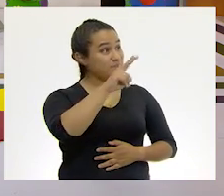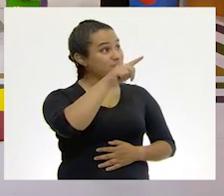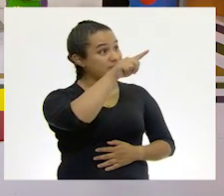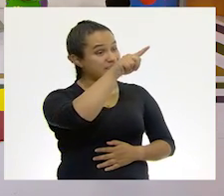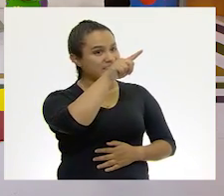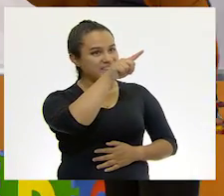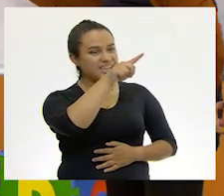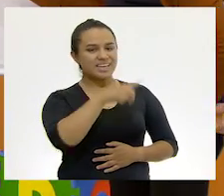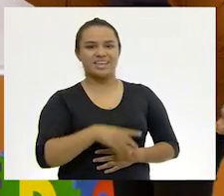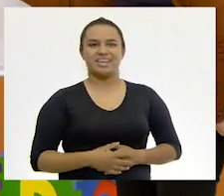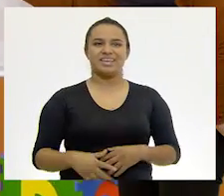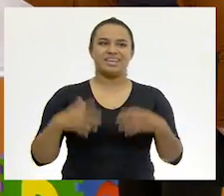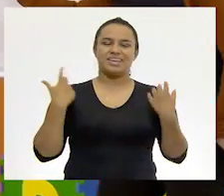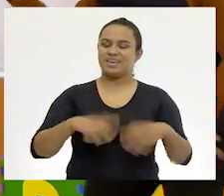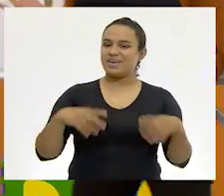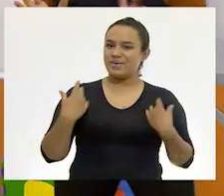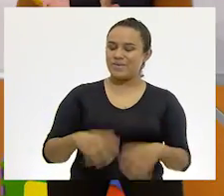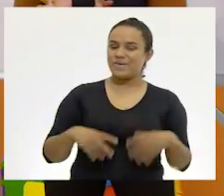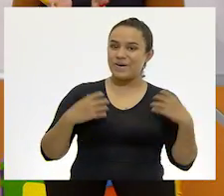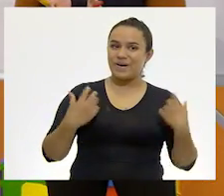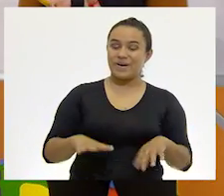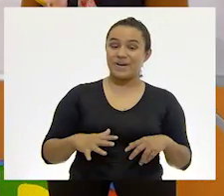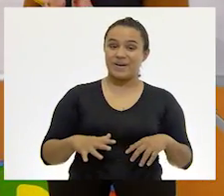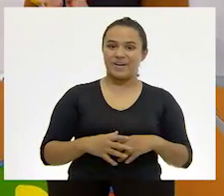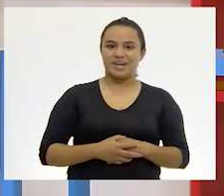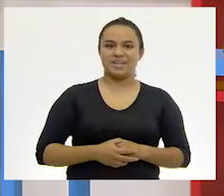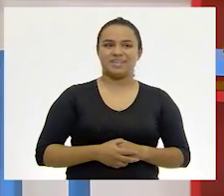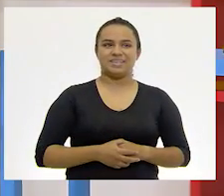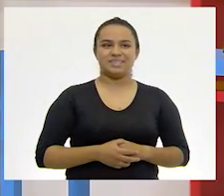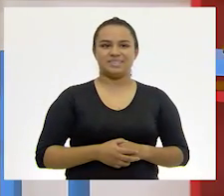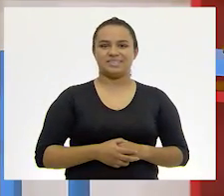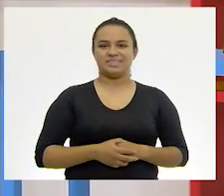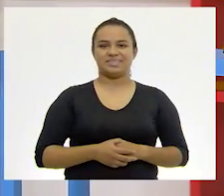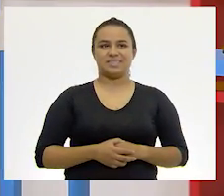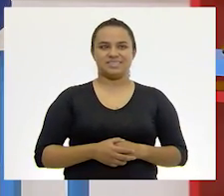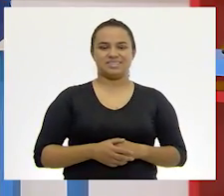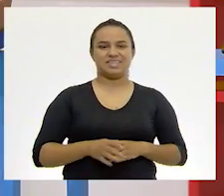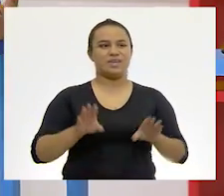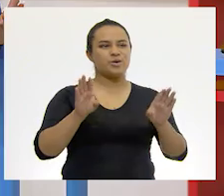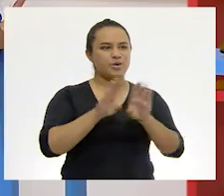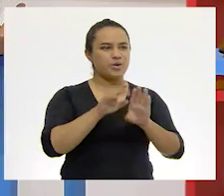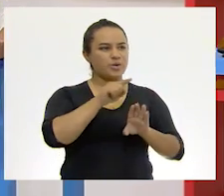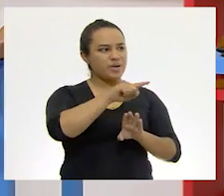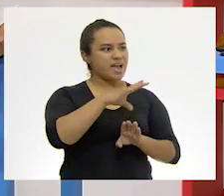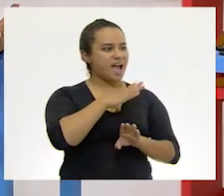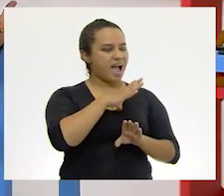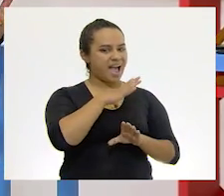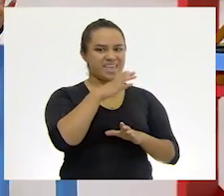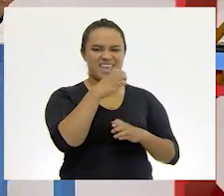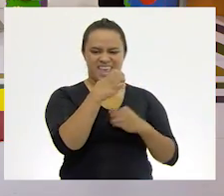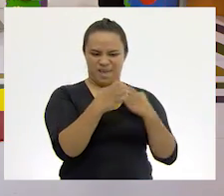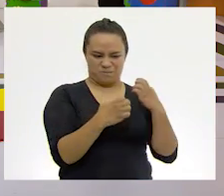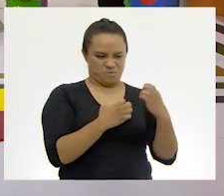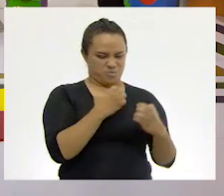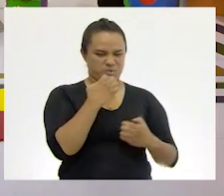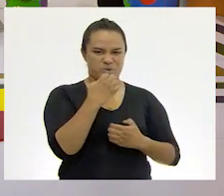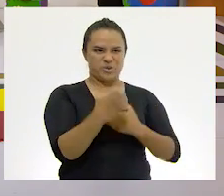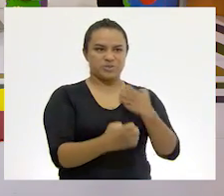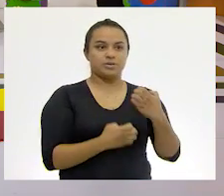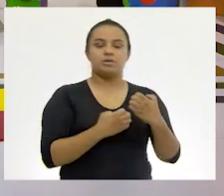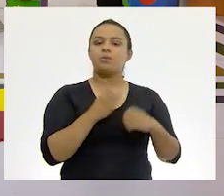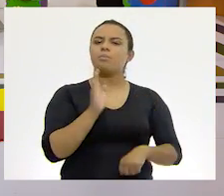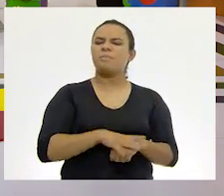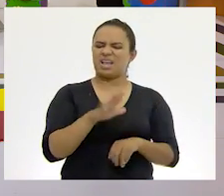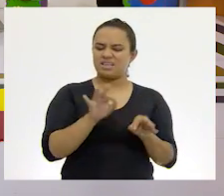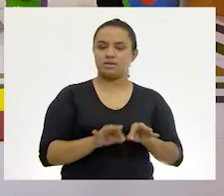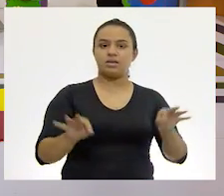esa! ¡Wow! ¿A poco no son... están como llenas de emoción? Lo que nos interesa